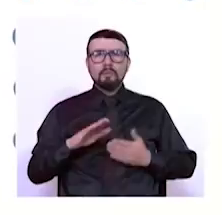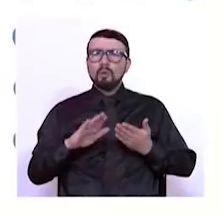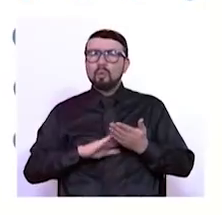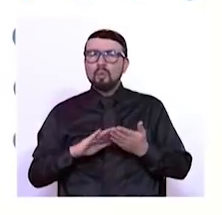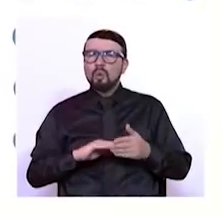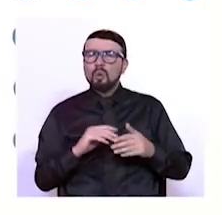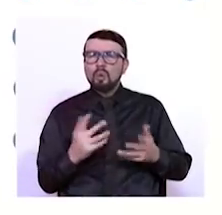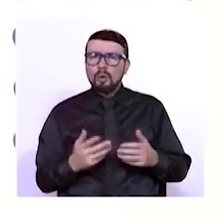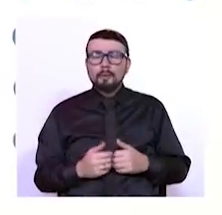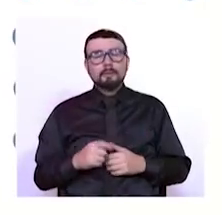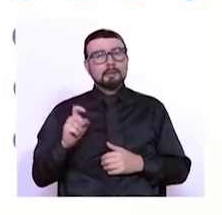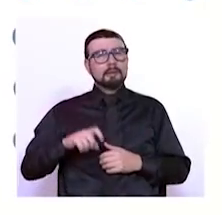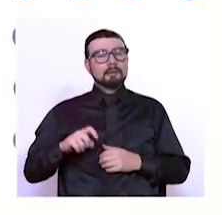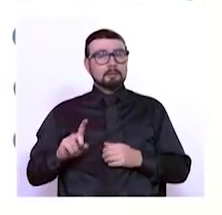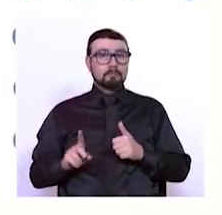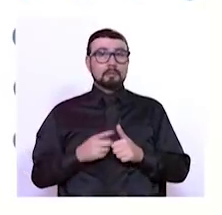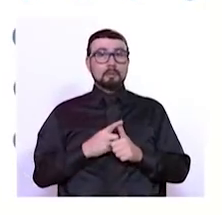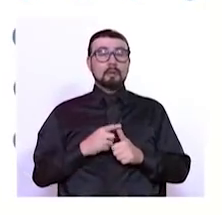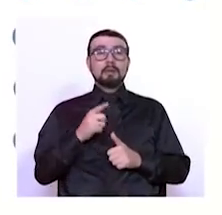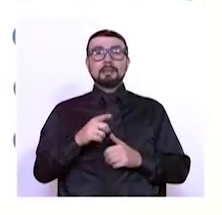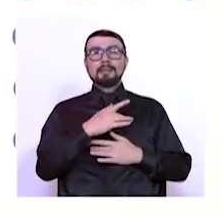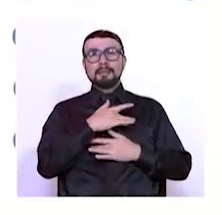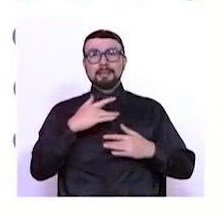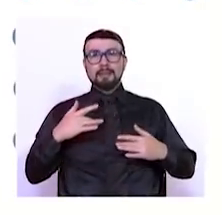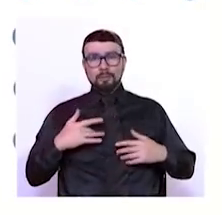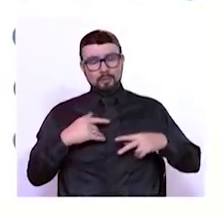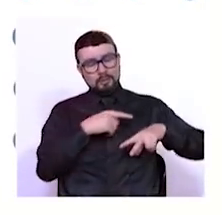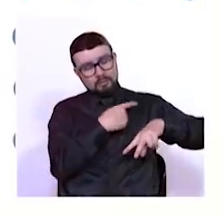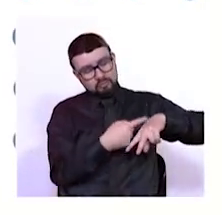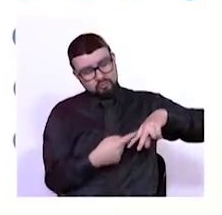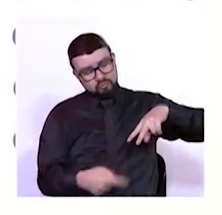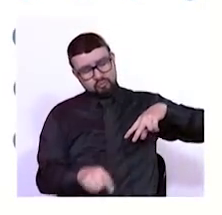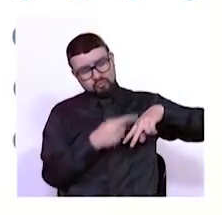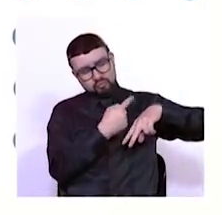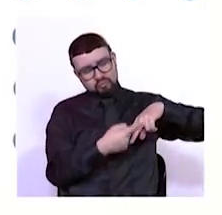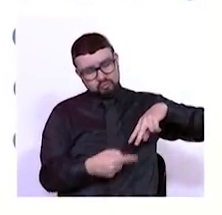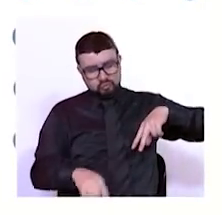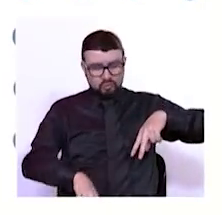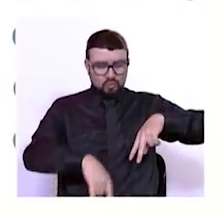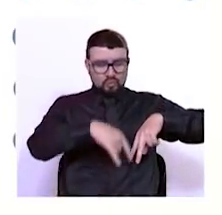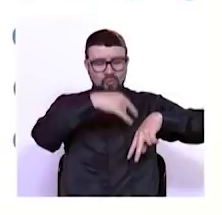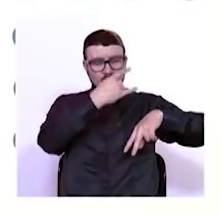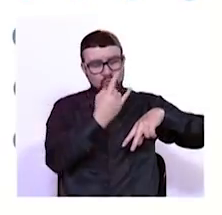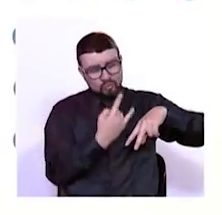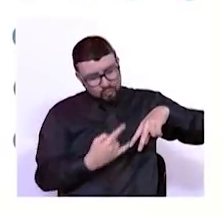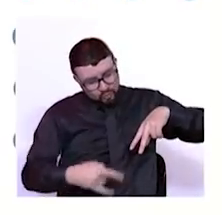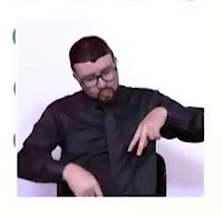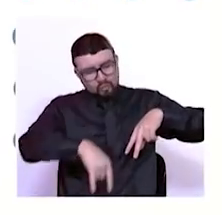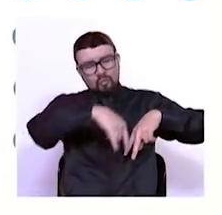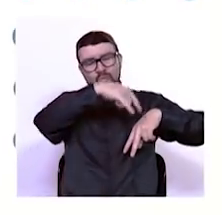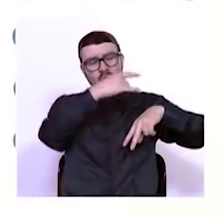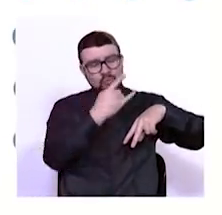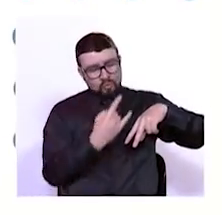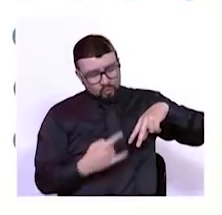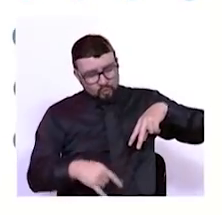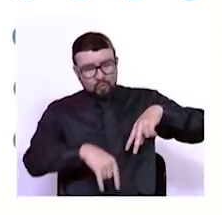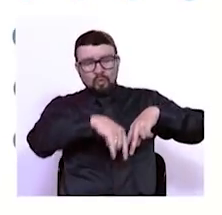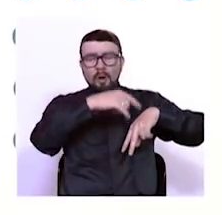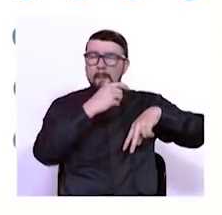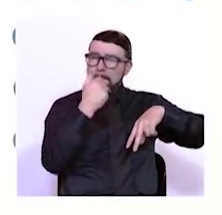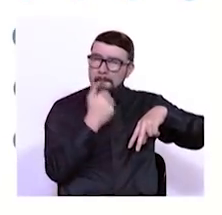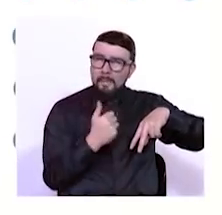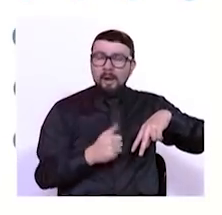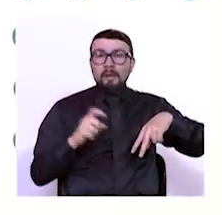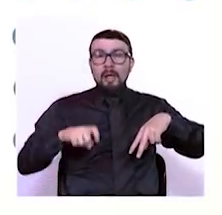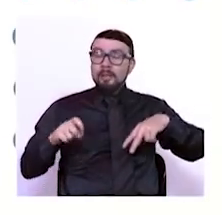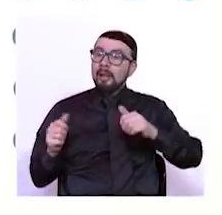tener una buena salud a nivel del sistema venoso de retorno, que va acompañado también de